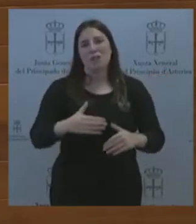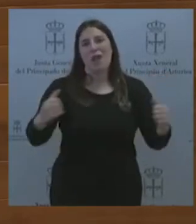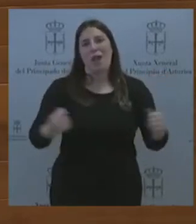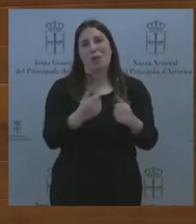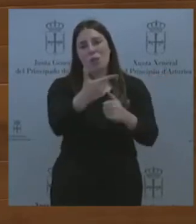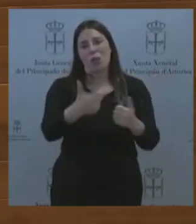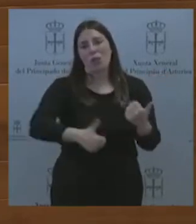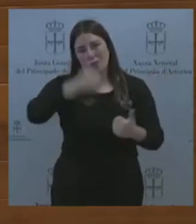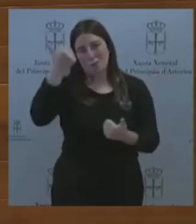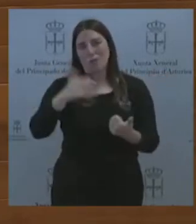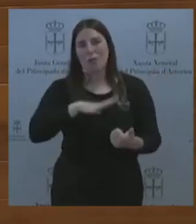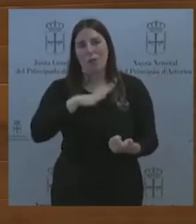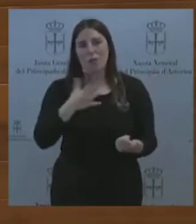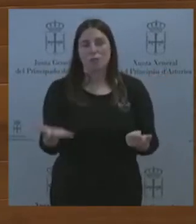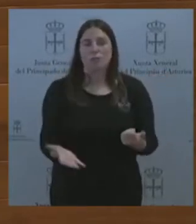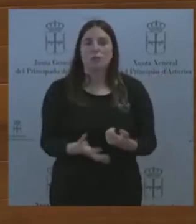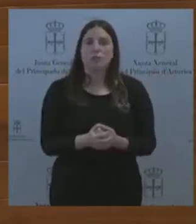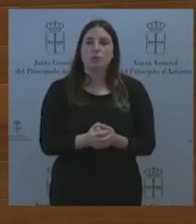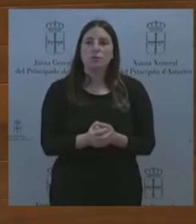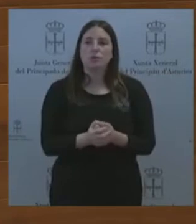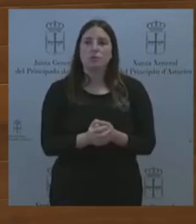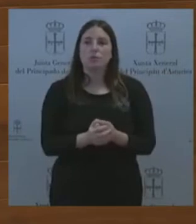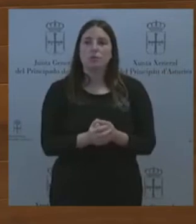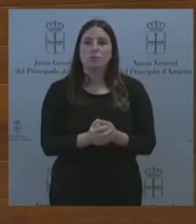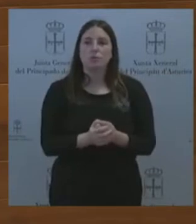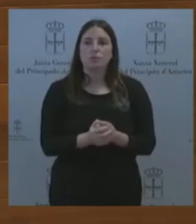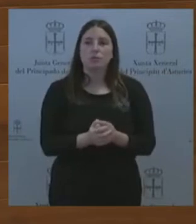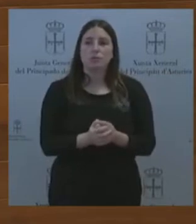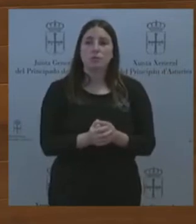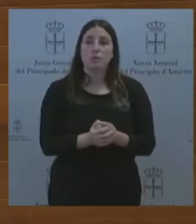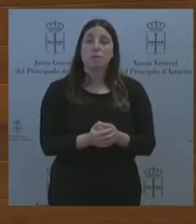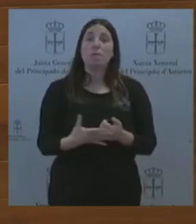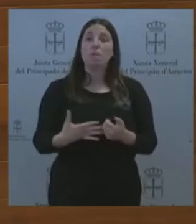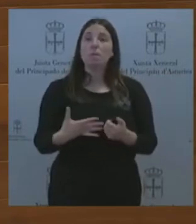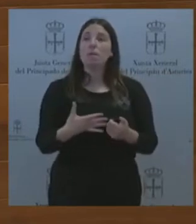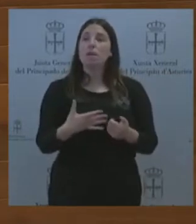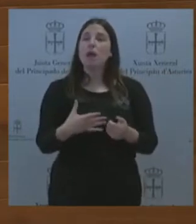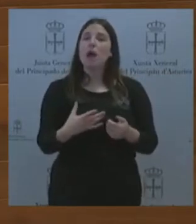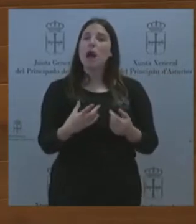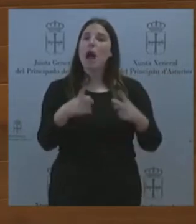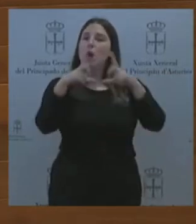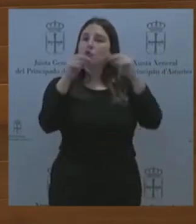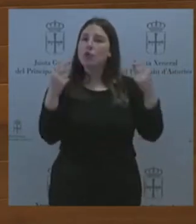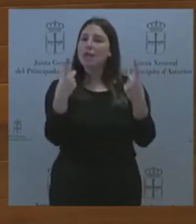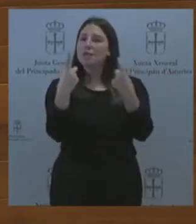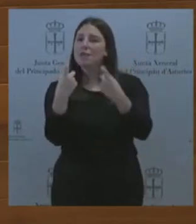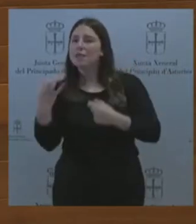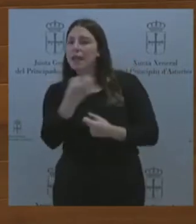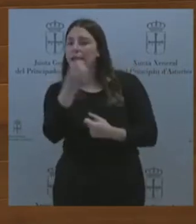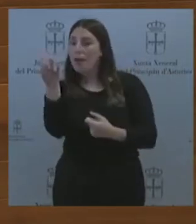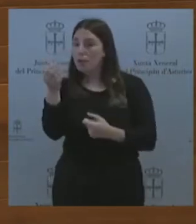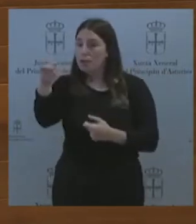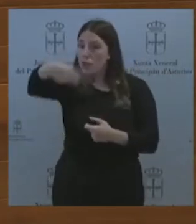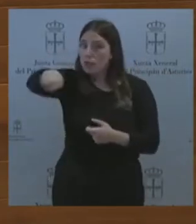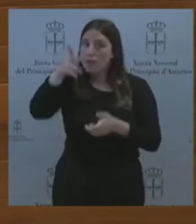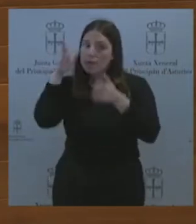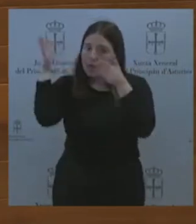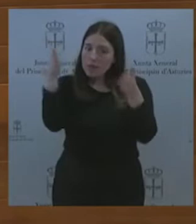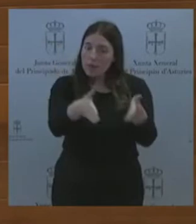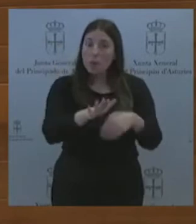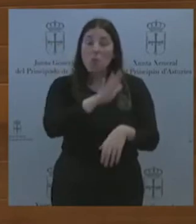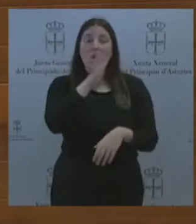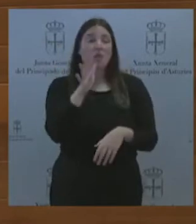A ver si se centran en lo que de verdad necesita Asturias, porque da la impresión, señorías, de que están a otra cosa, que huyen de la realidad social y económica